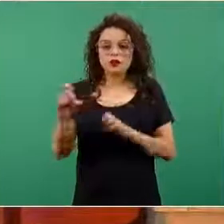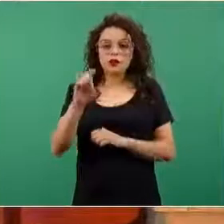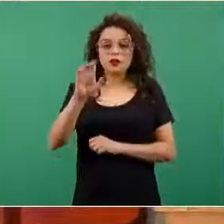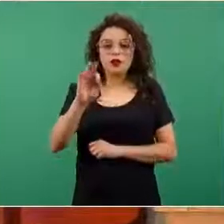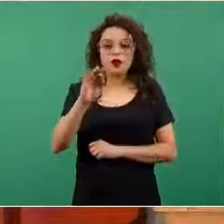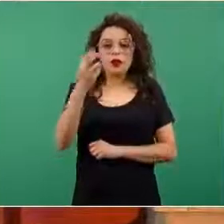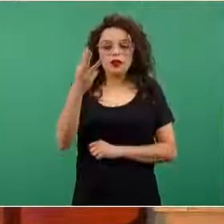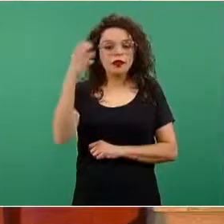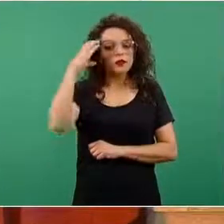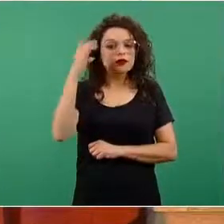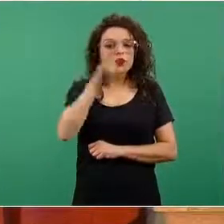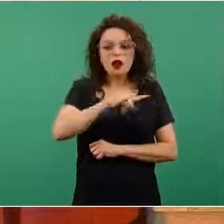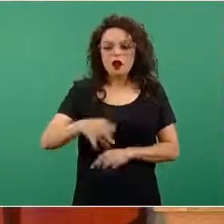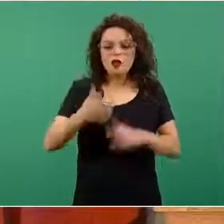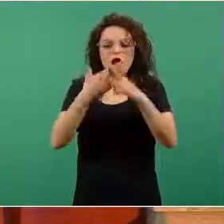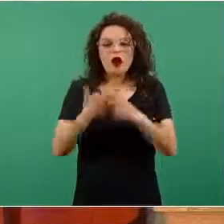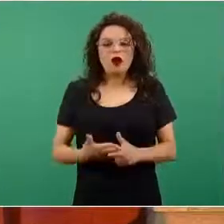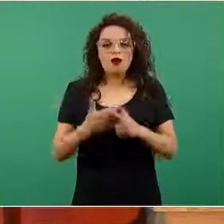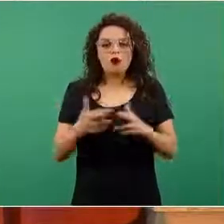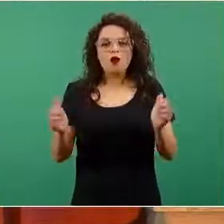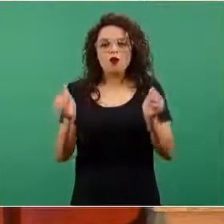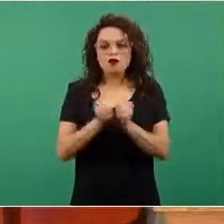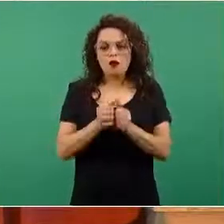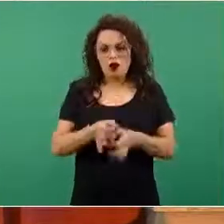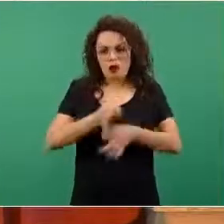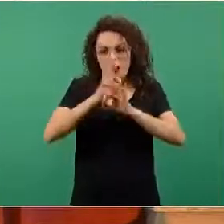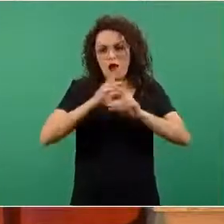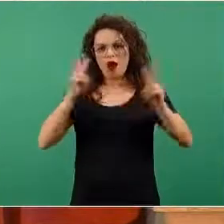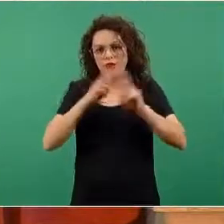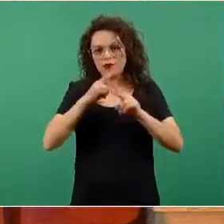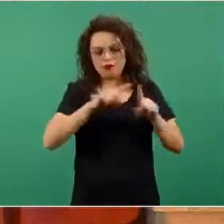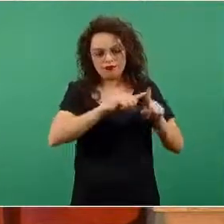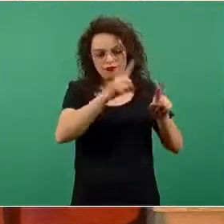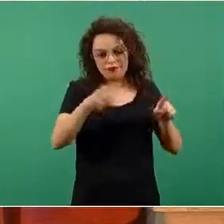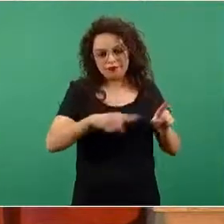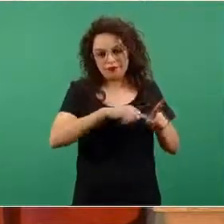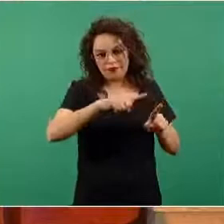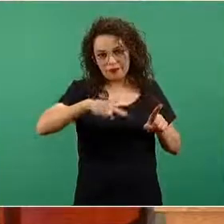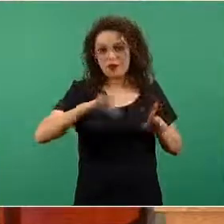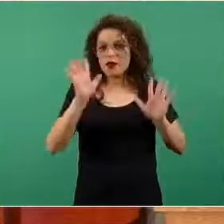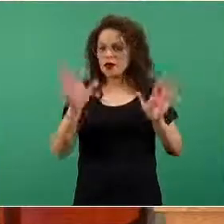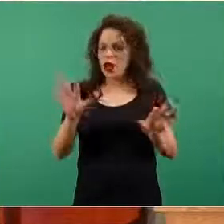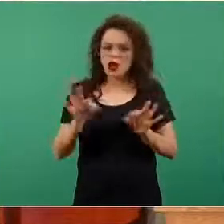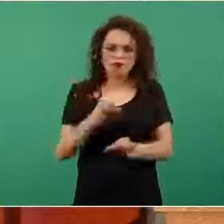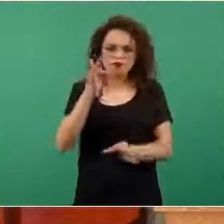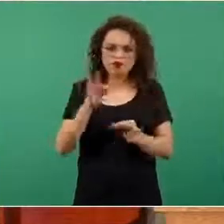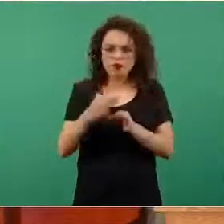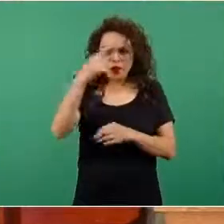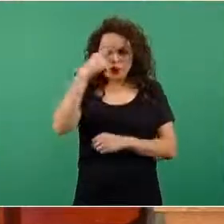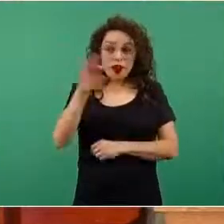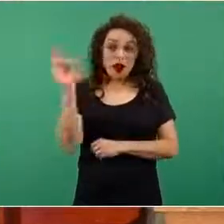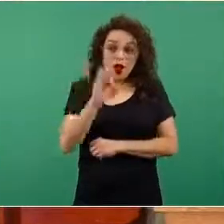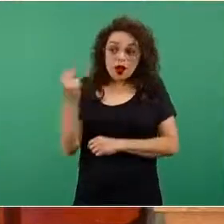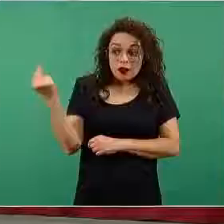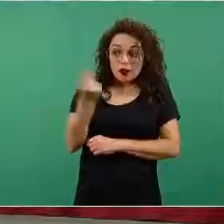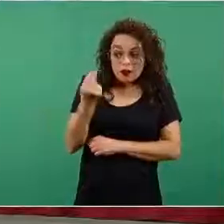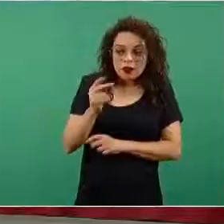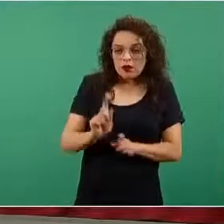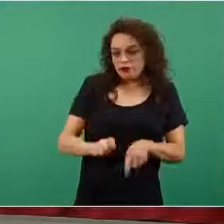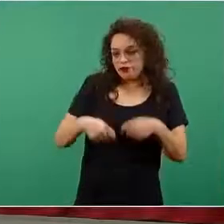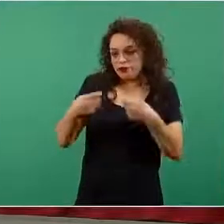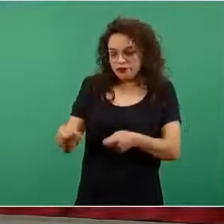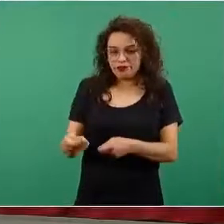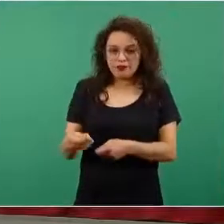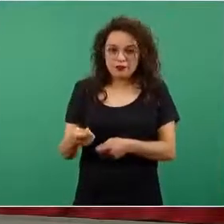8.143 camas disponibles con ventilador que están ahí listas y designadas para, si es necesario, poder dar